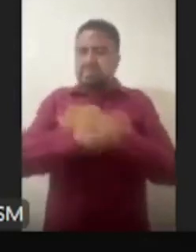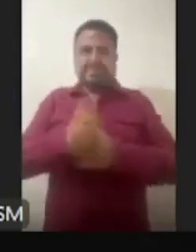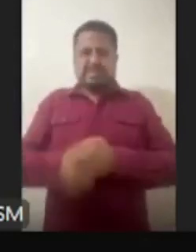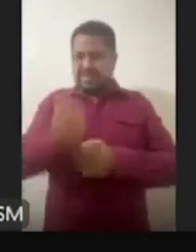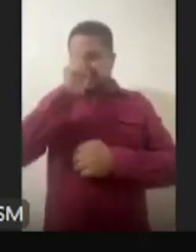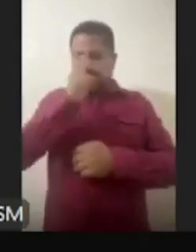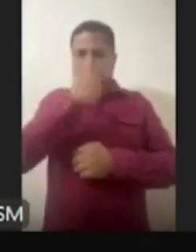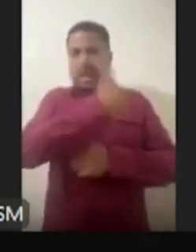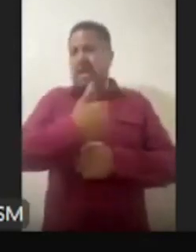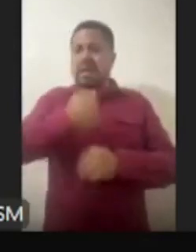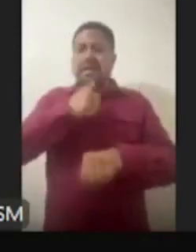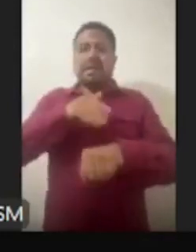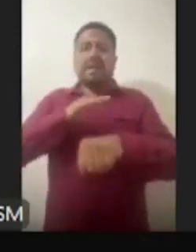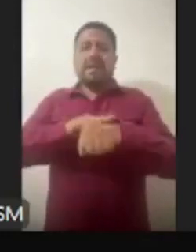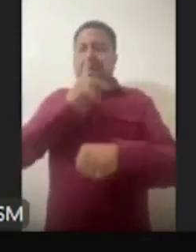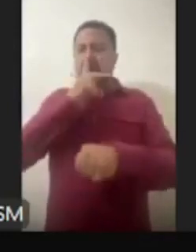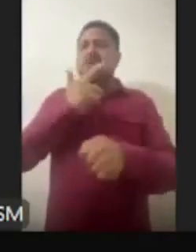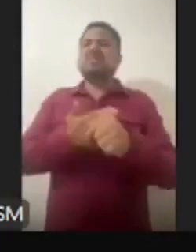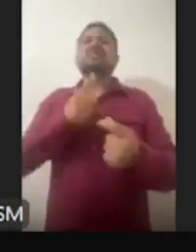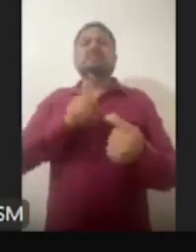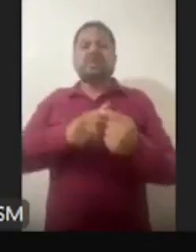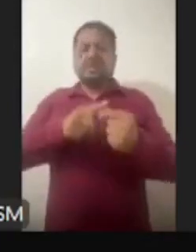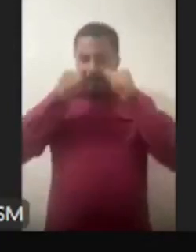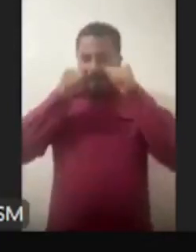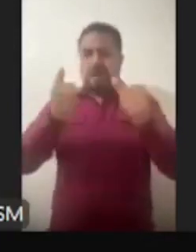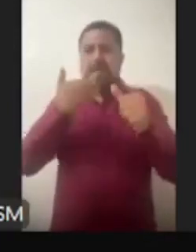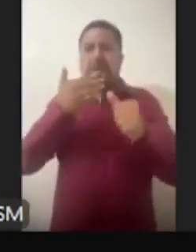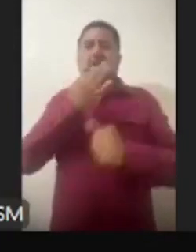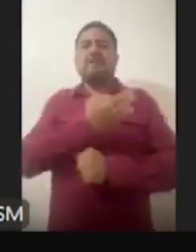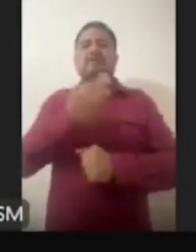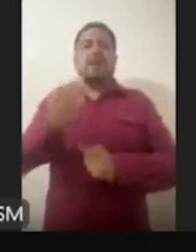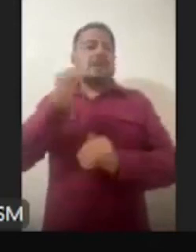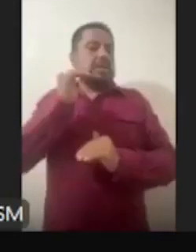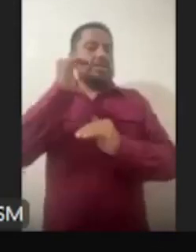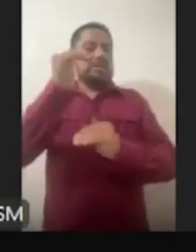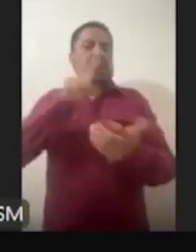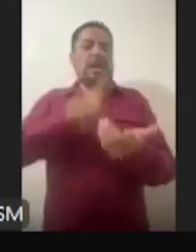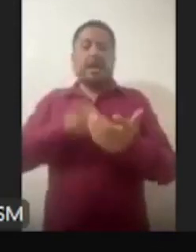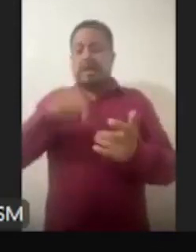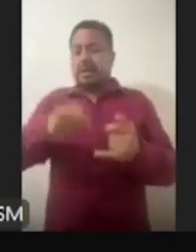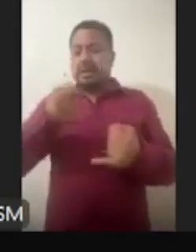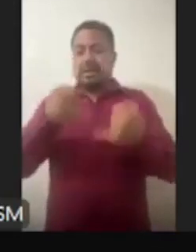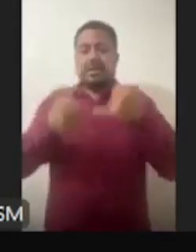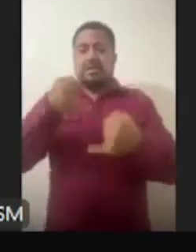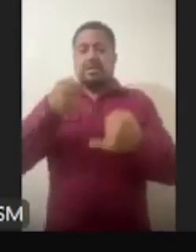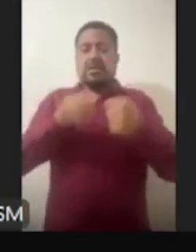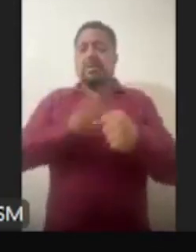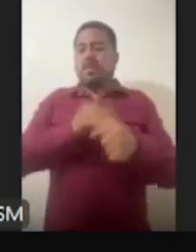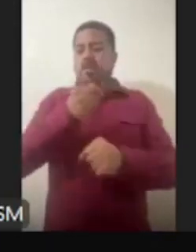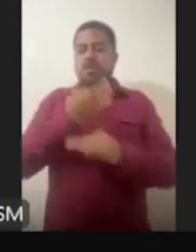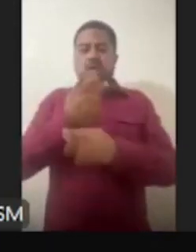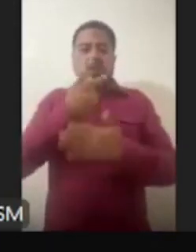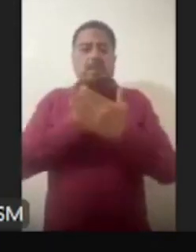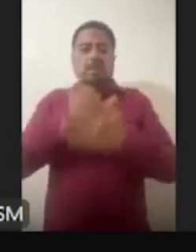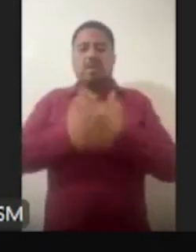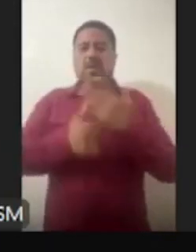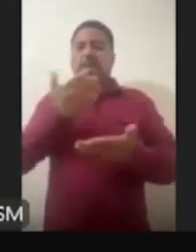autoridad responsable dio cumplimiento dentro del plazo establecido y ordenado por este tribunal. Por lo tanto, en el proyecto de la cuenta se propone acordar el